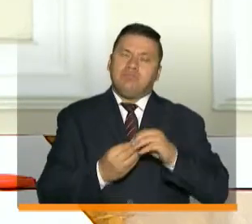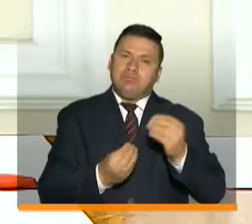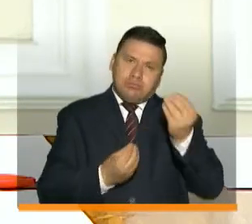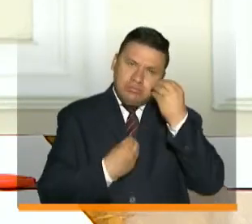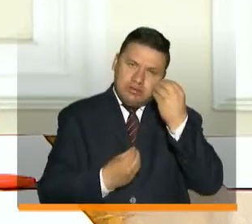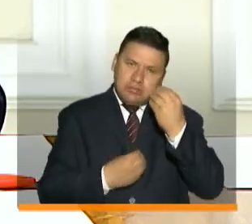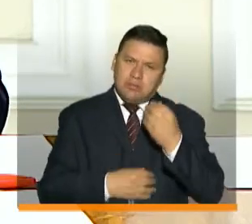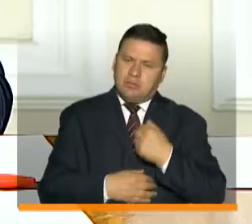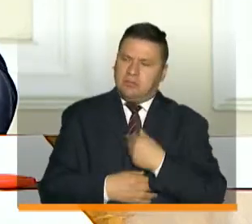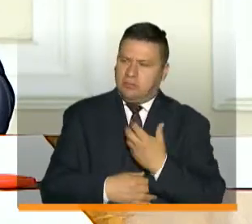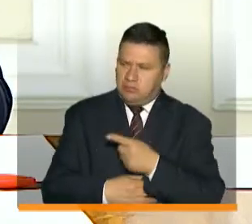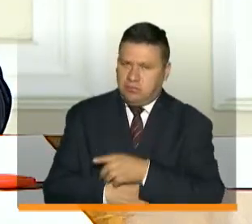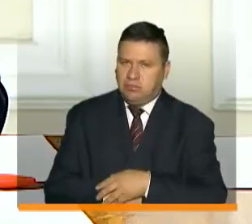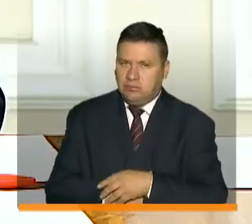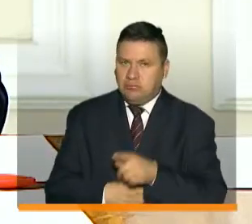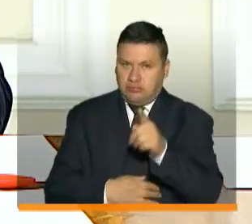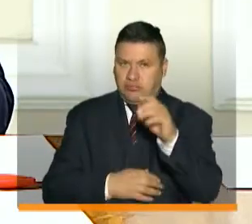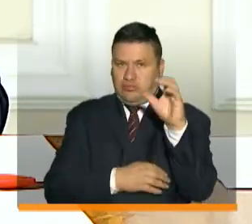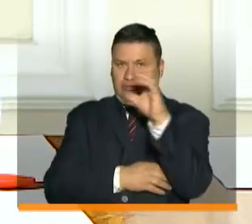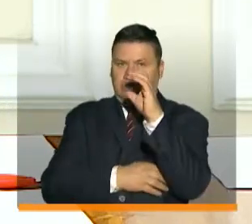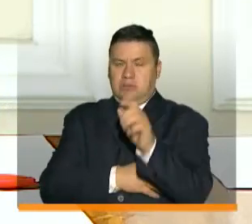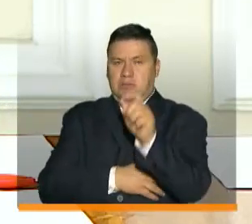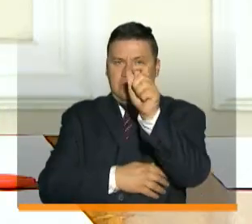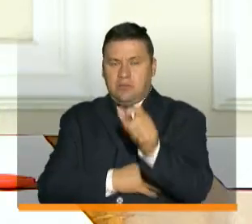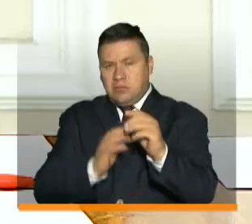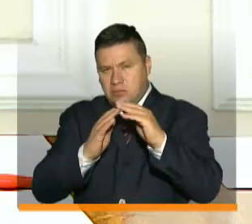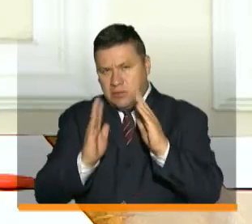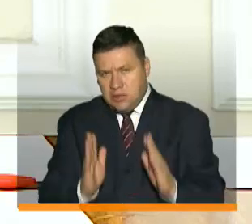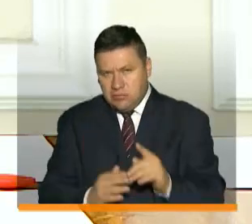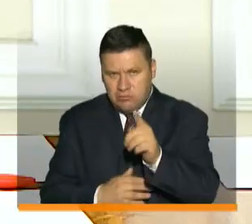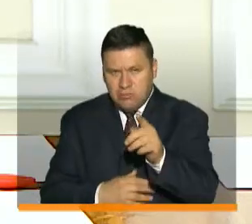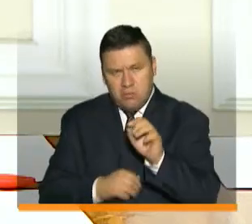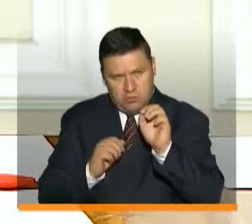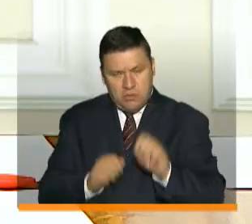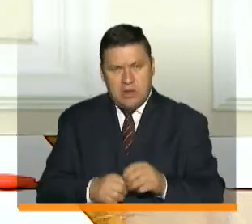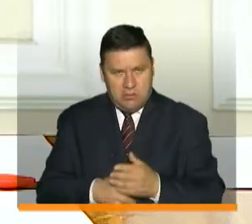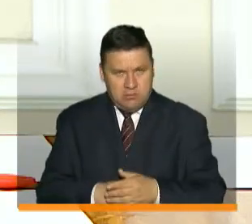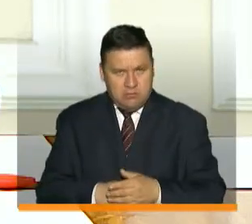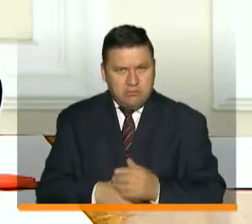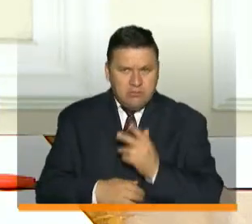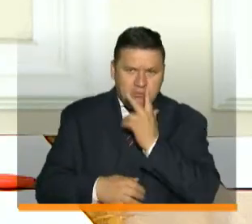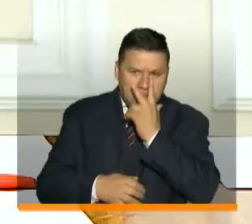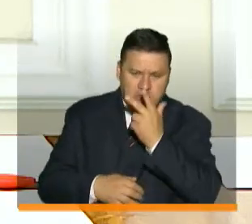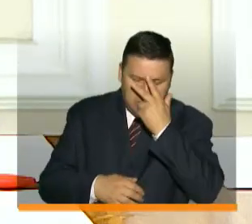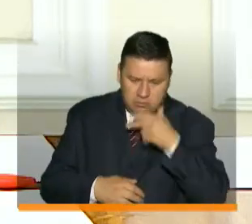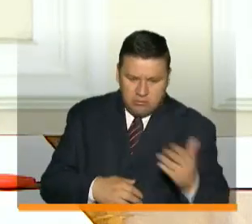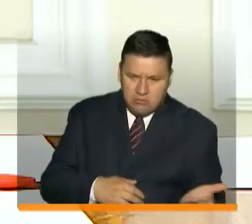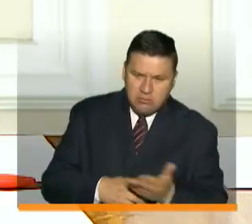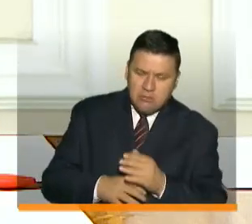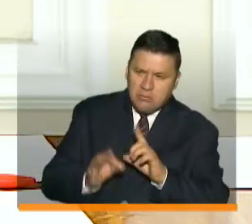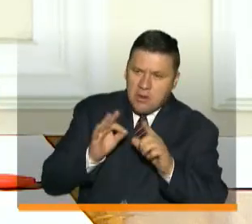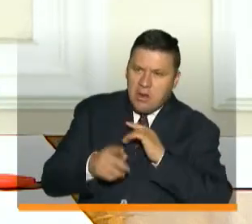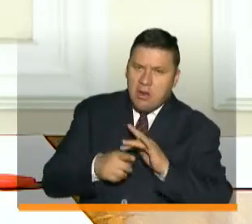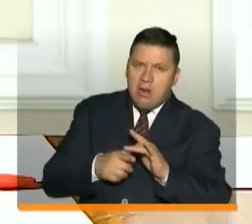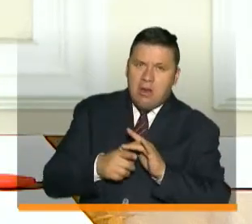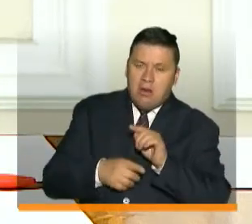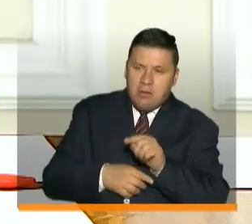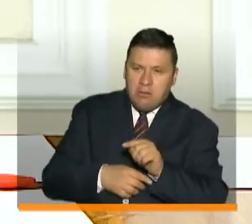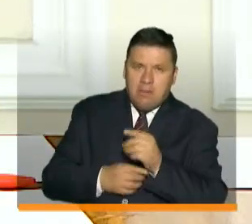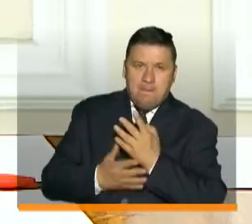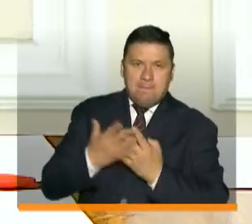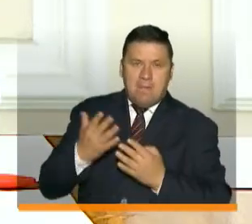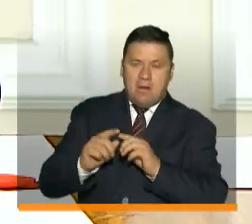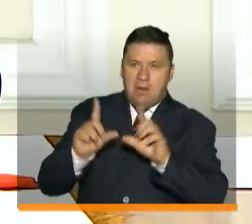Y yo quisiera que los colombianos, las personas en sus casas, puedan también ver cómo sus hijos pueden aplicar a estas